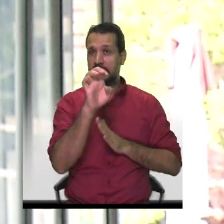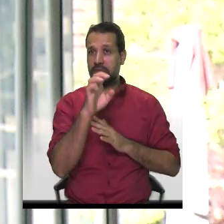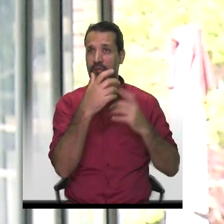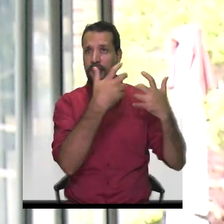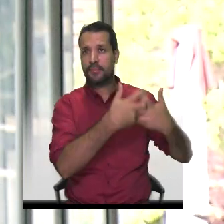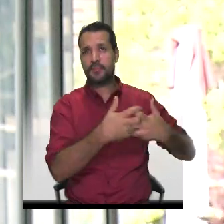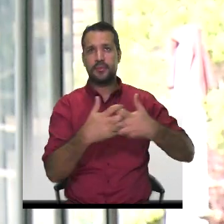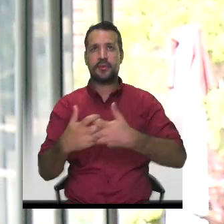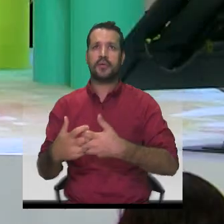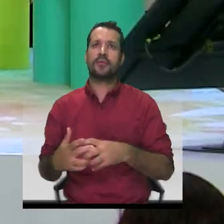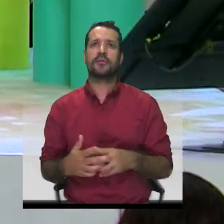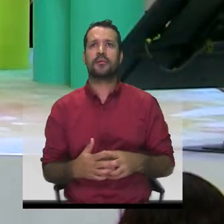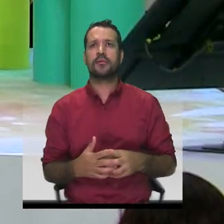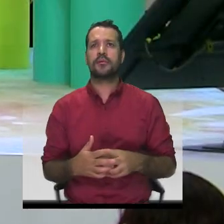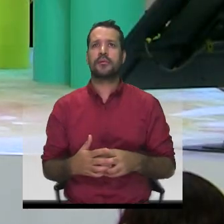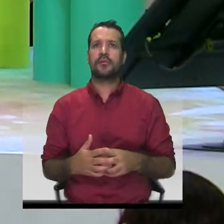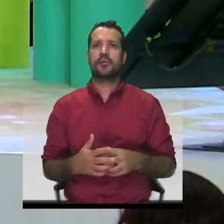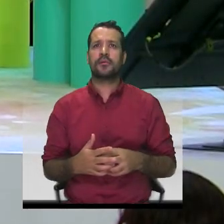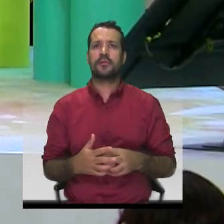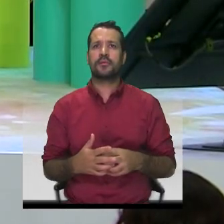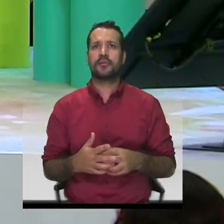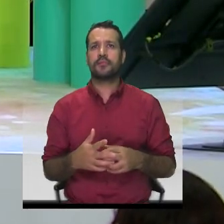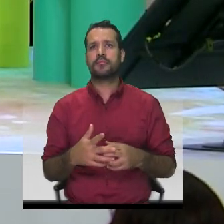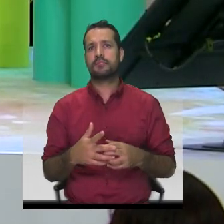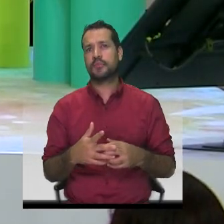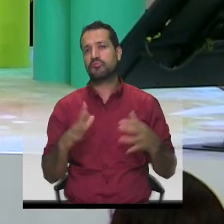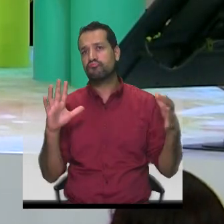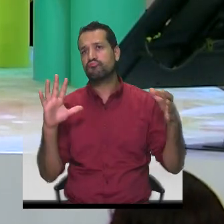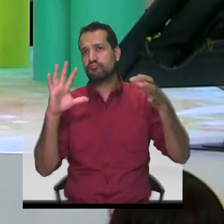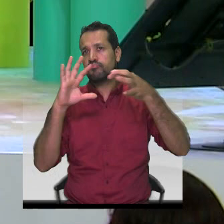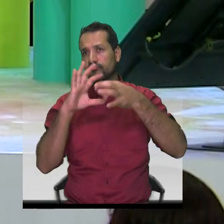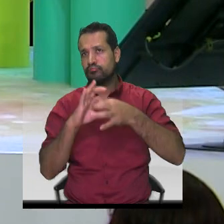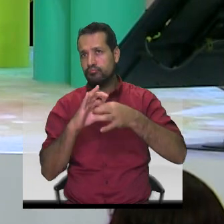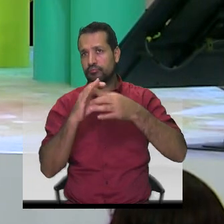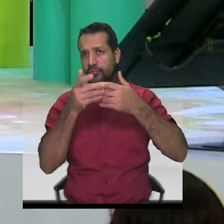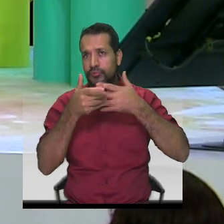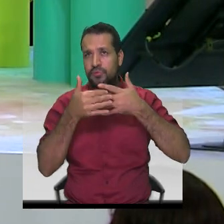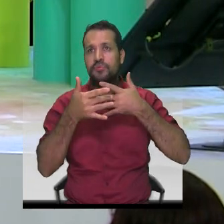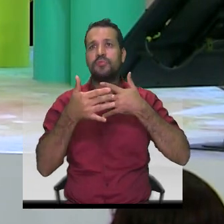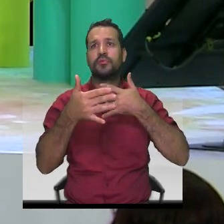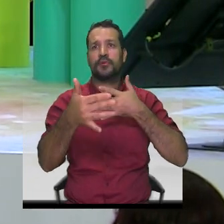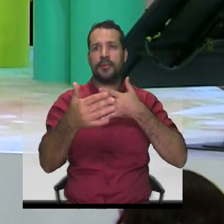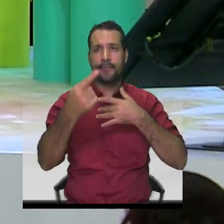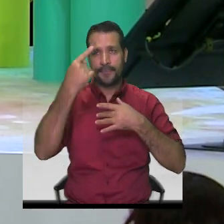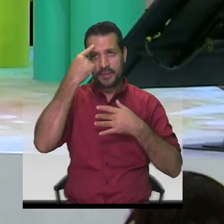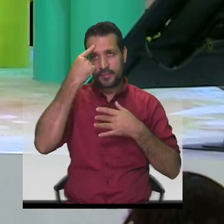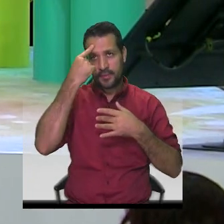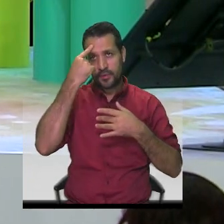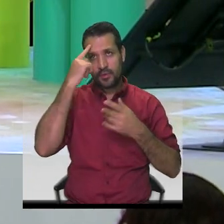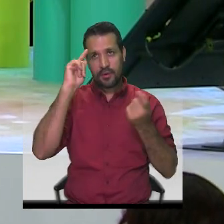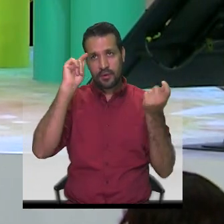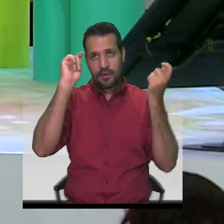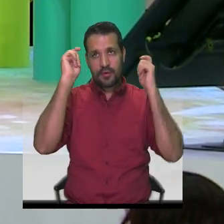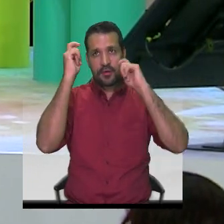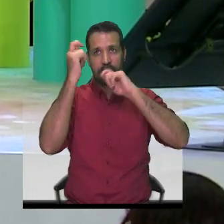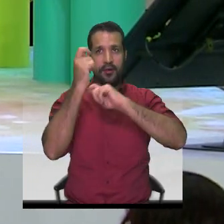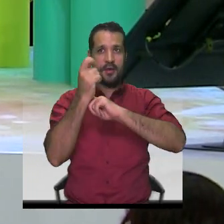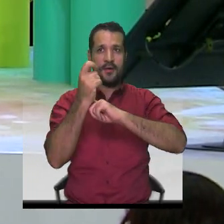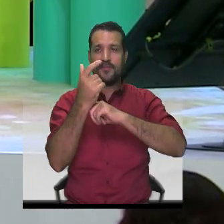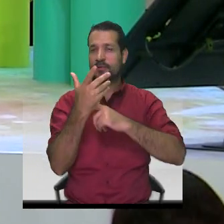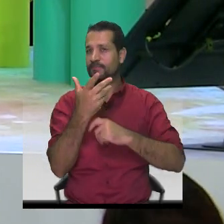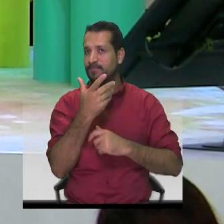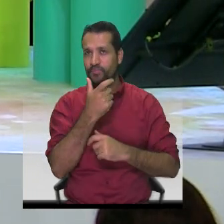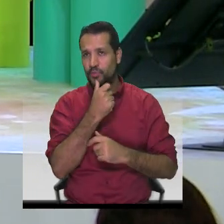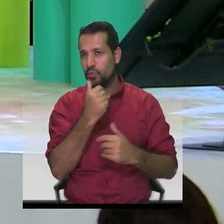Total. Y eso viene de la mano de la sostenibilidad, pues como del sistema de pensamiento actual que no va a dar.